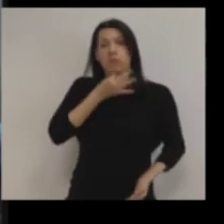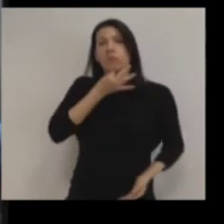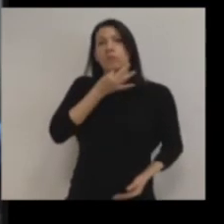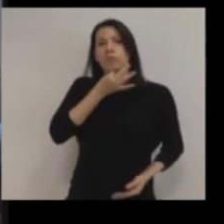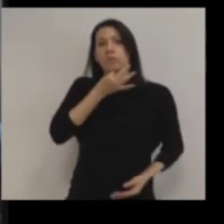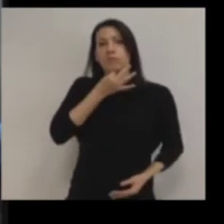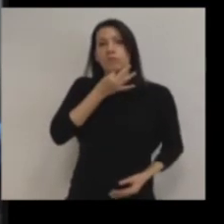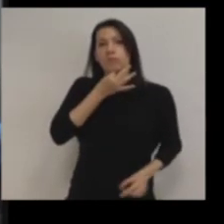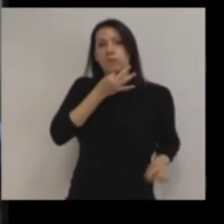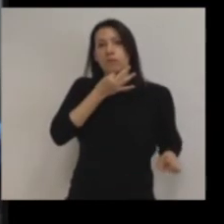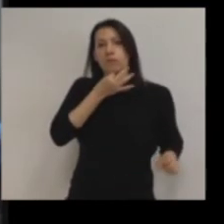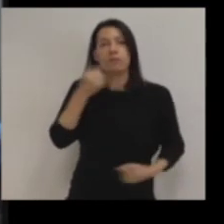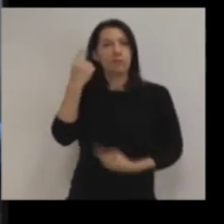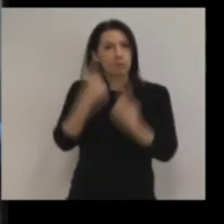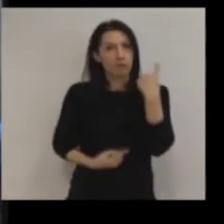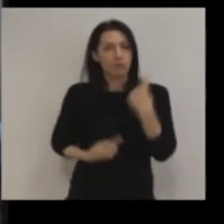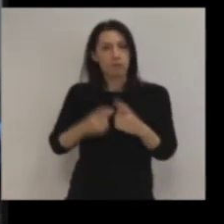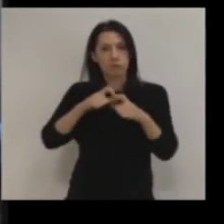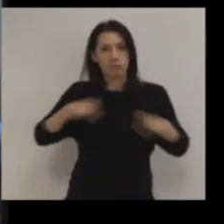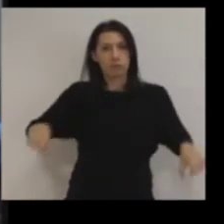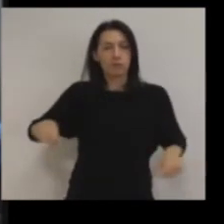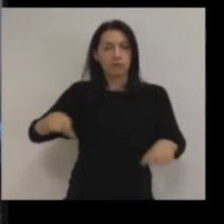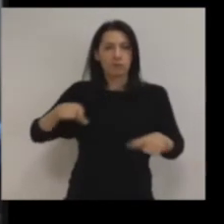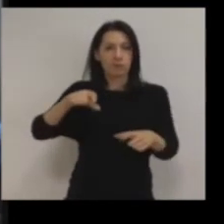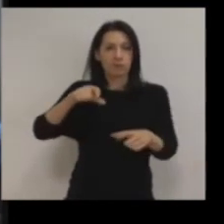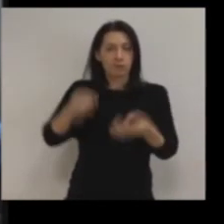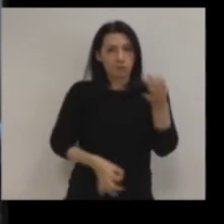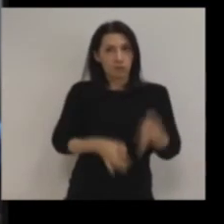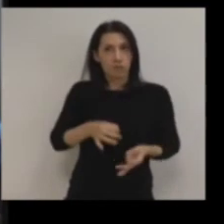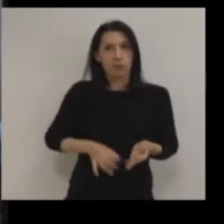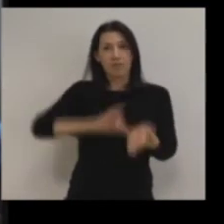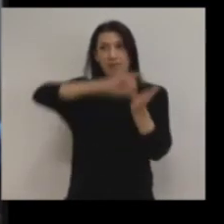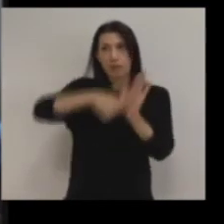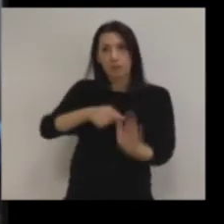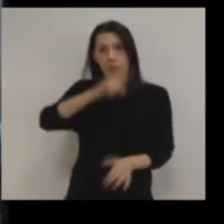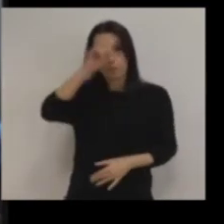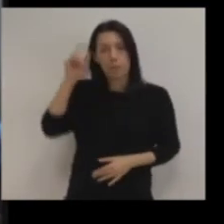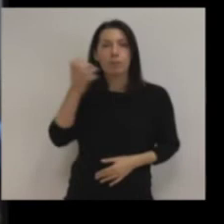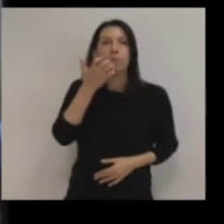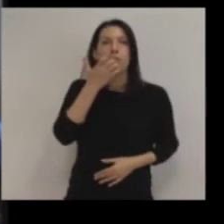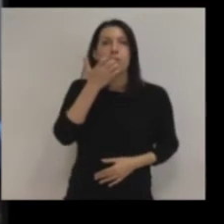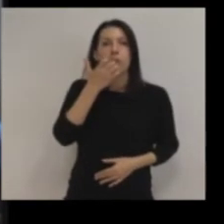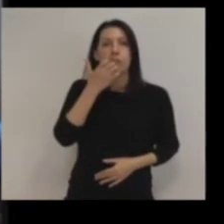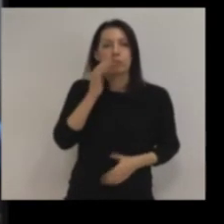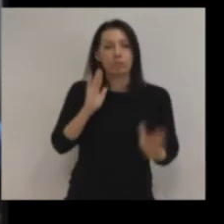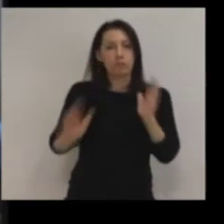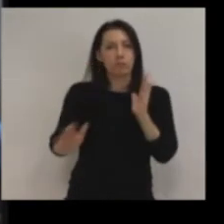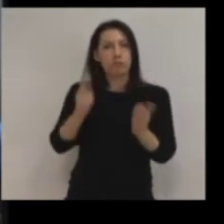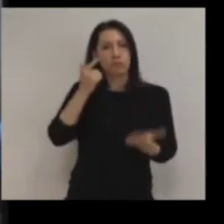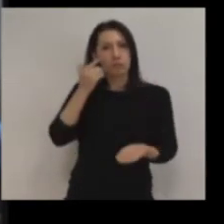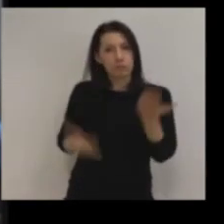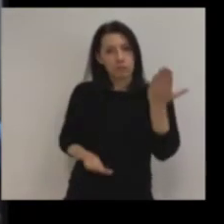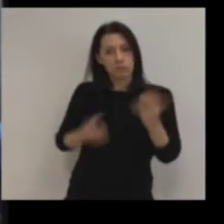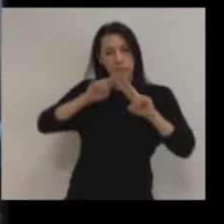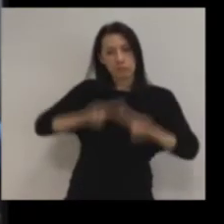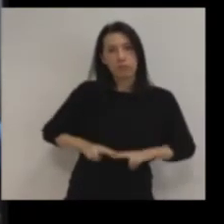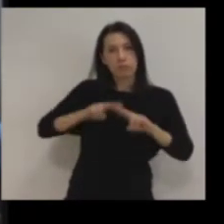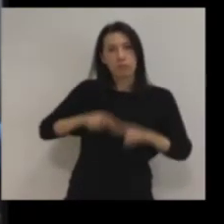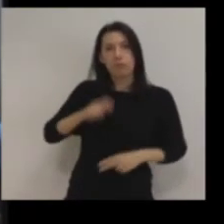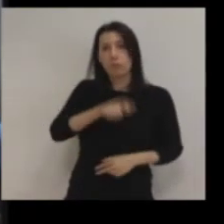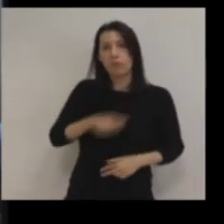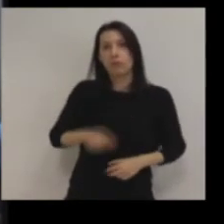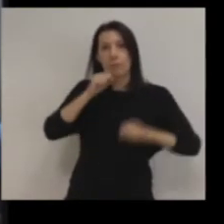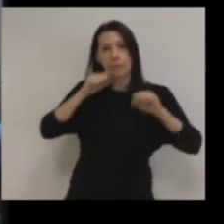tenían determinados juzgados de la periferia de Madrid a la hora, por ejemplo, de valorar a las personas mayores en centros